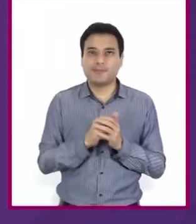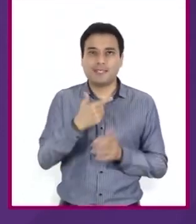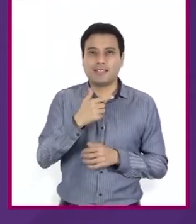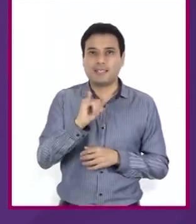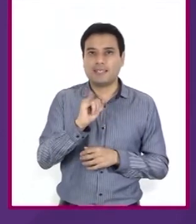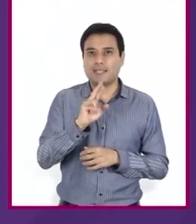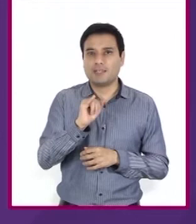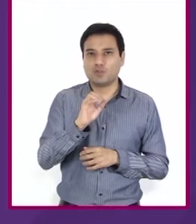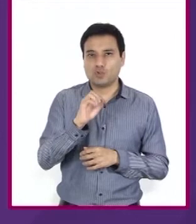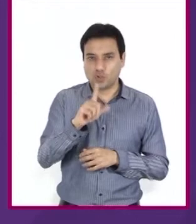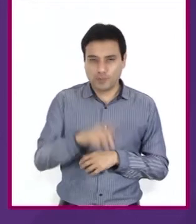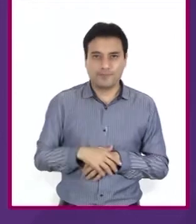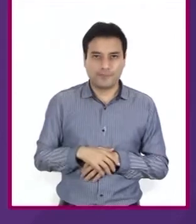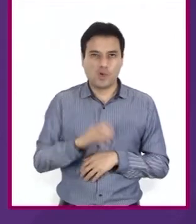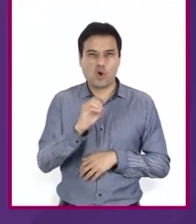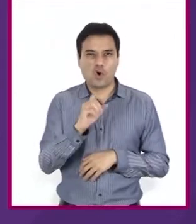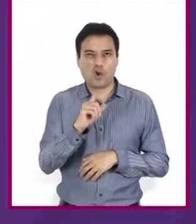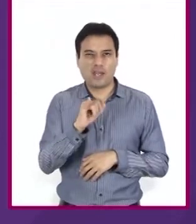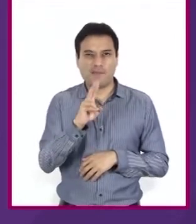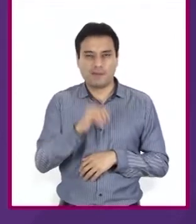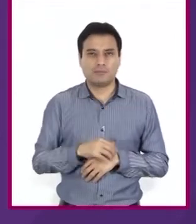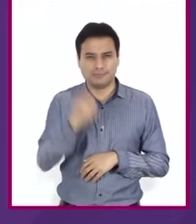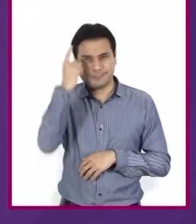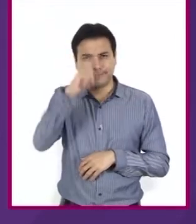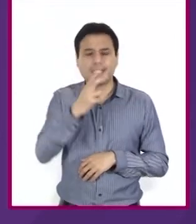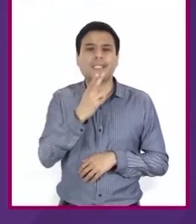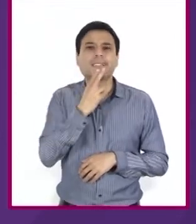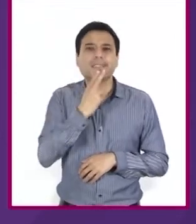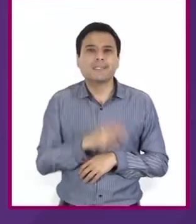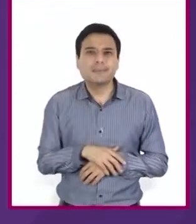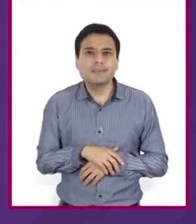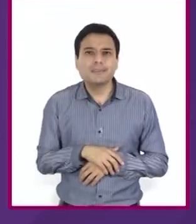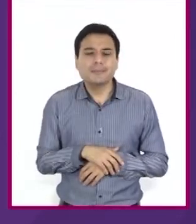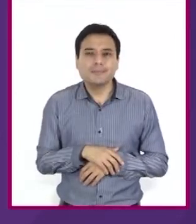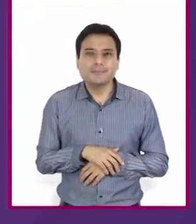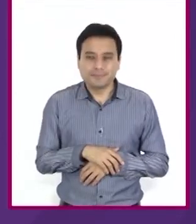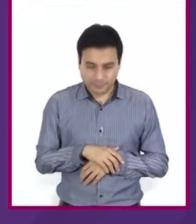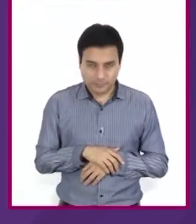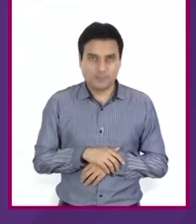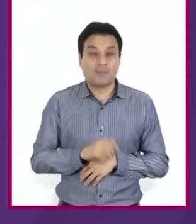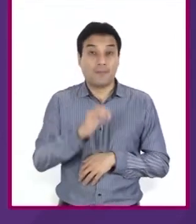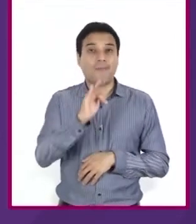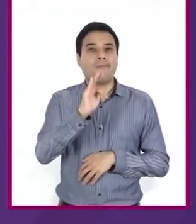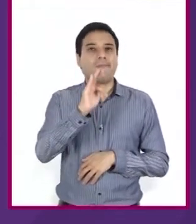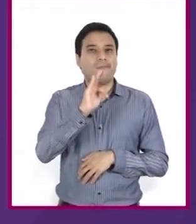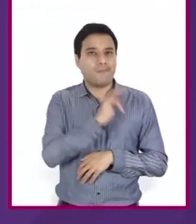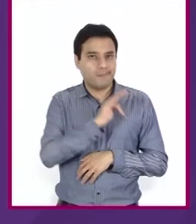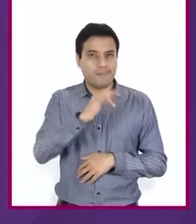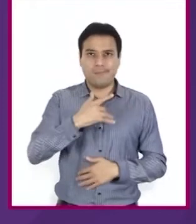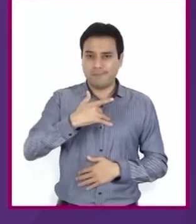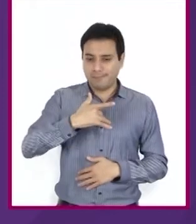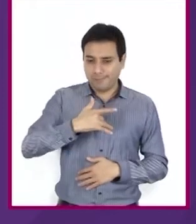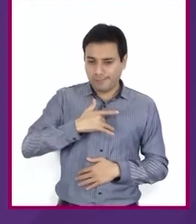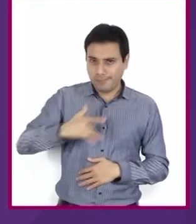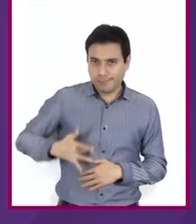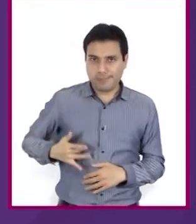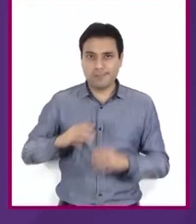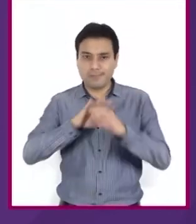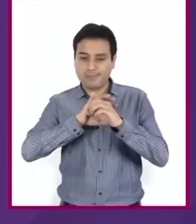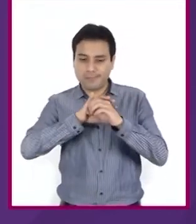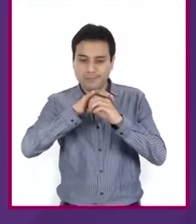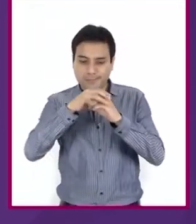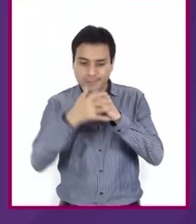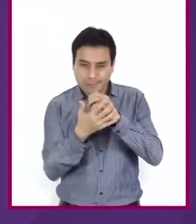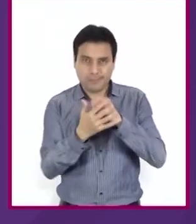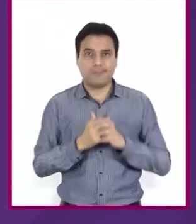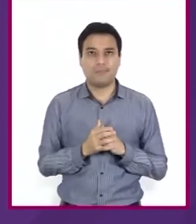oliva. Sus funciones son: recubren y dan consistencia a los órganos. Intervienen